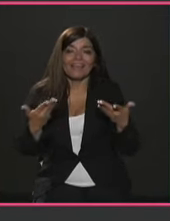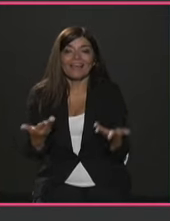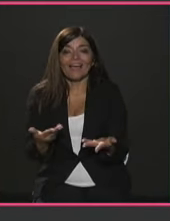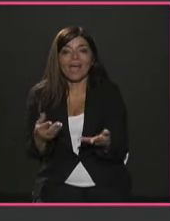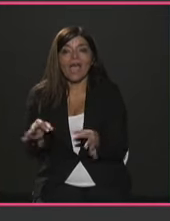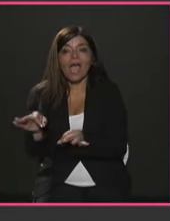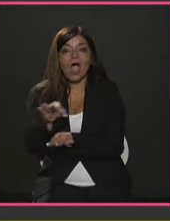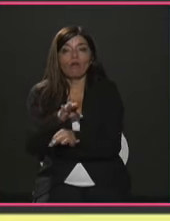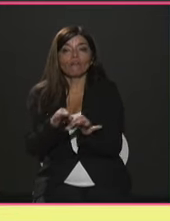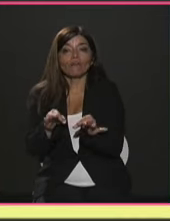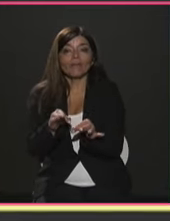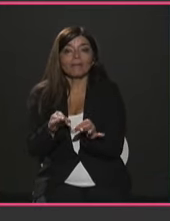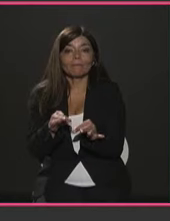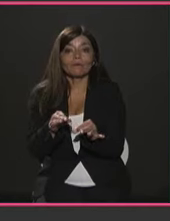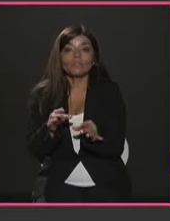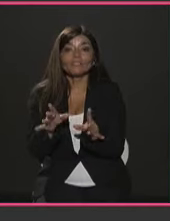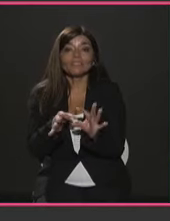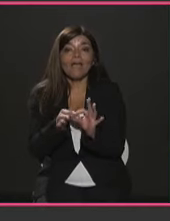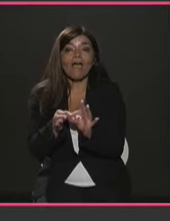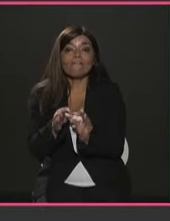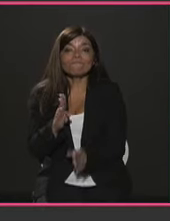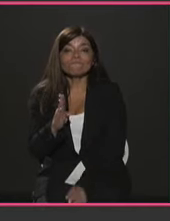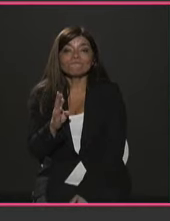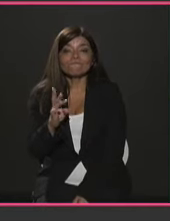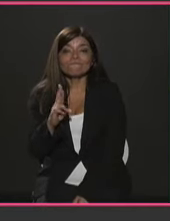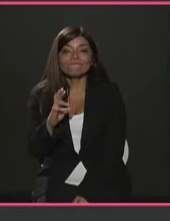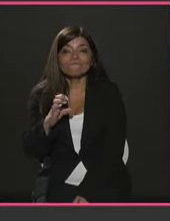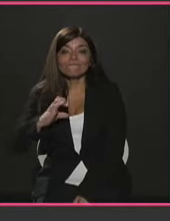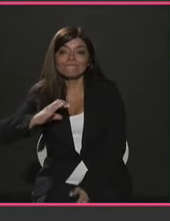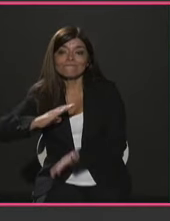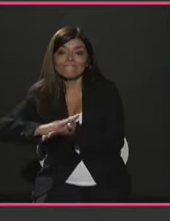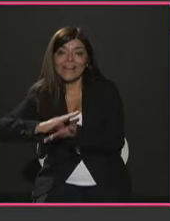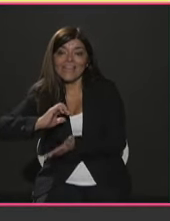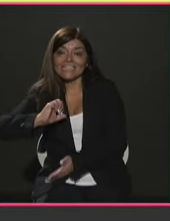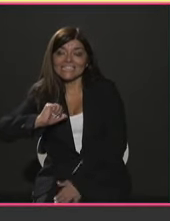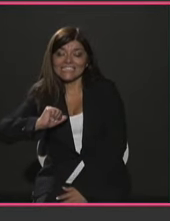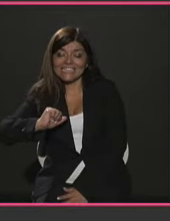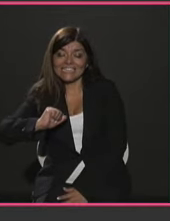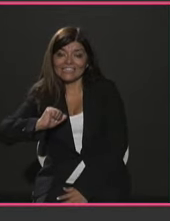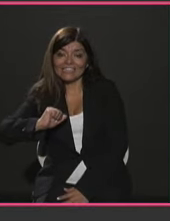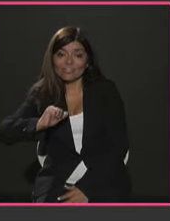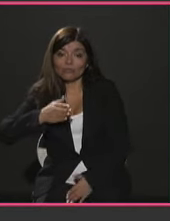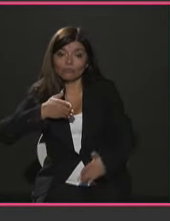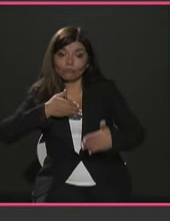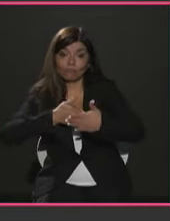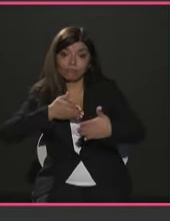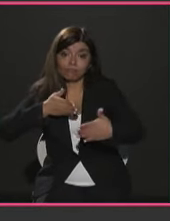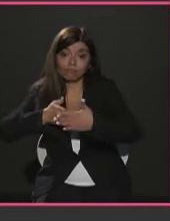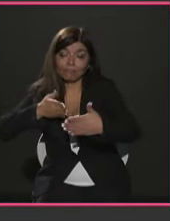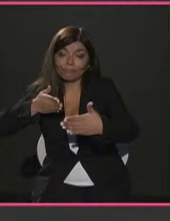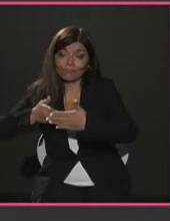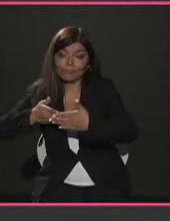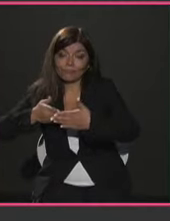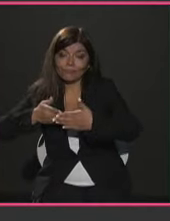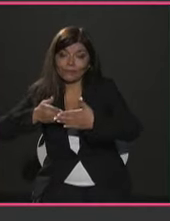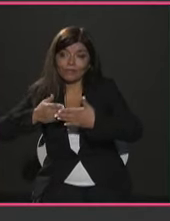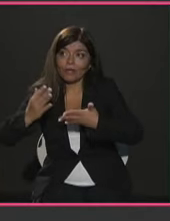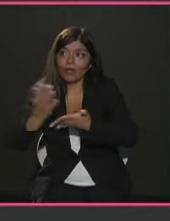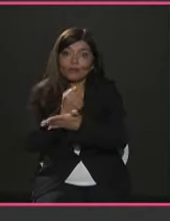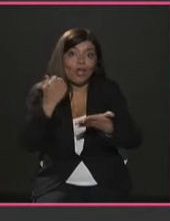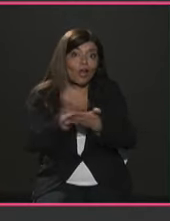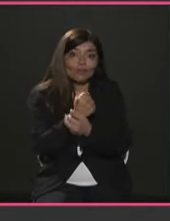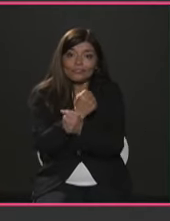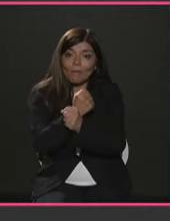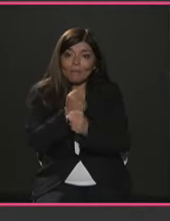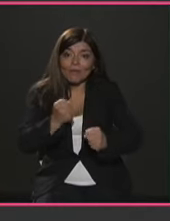urbanismo le llamamos La Brecha es decir aquello que está evitando alcanzar los logros de nuestras